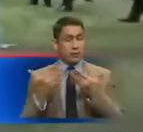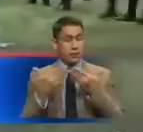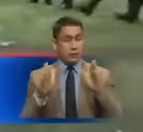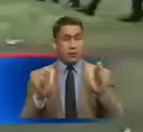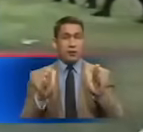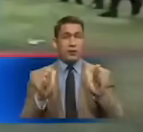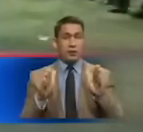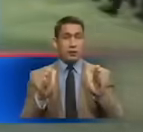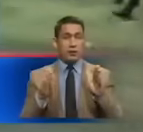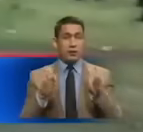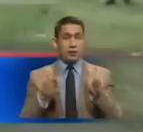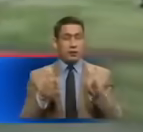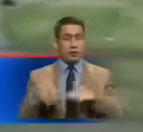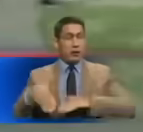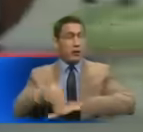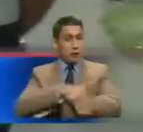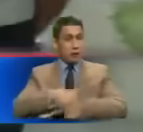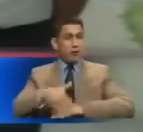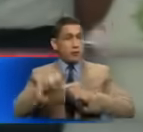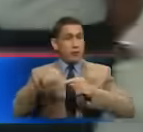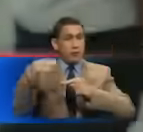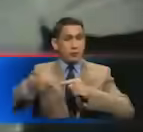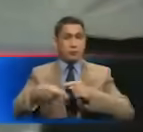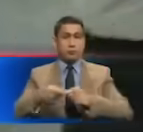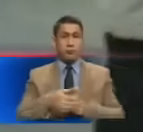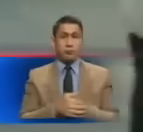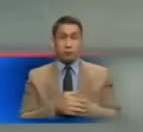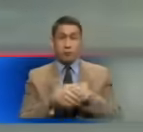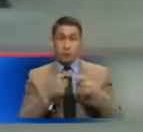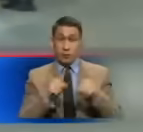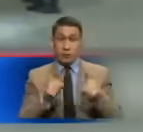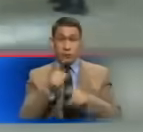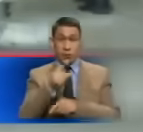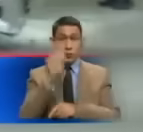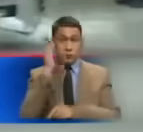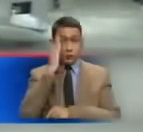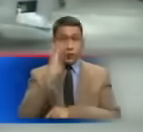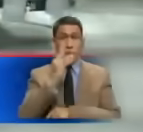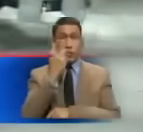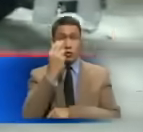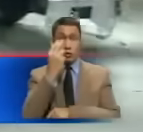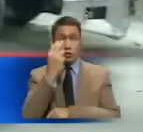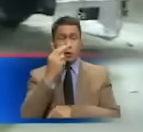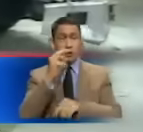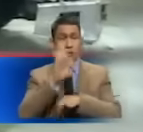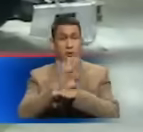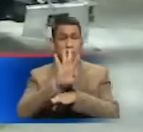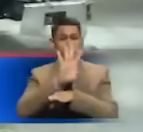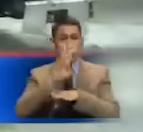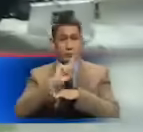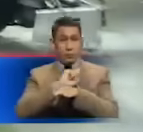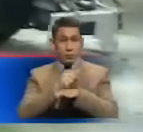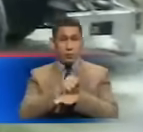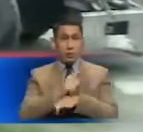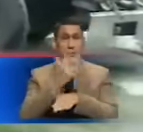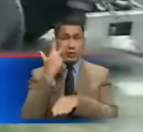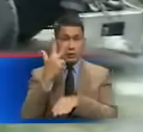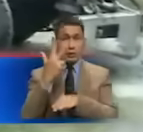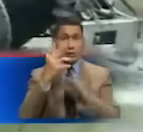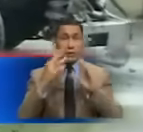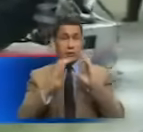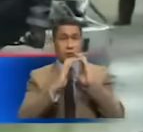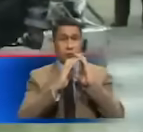Amigos televidentes, información importantísima que ustedes deben conocer. 12 horas con 54 minutos. Recapitulando, tres vehículos de